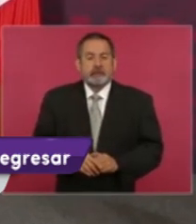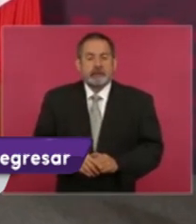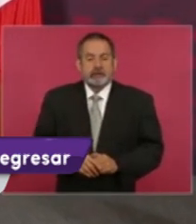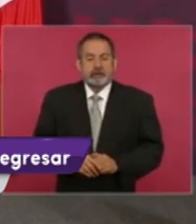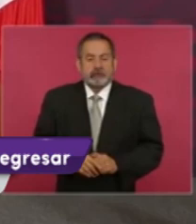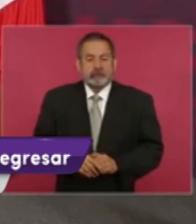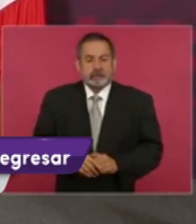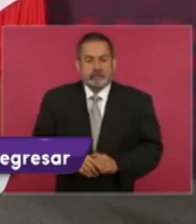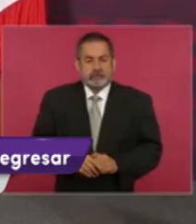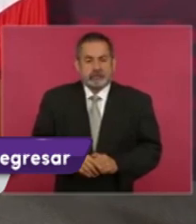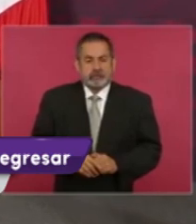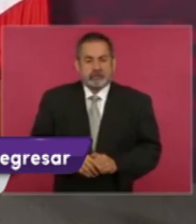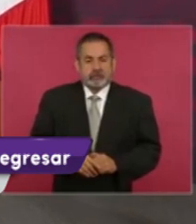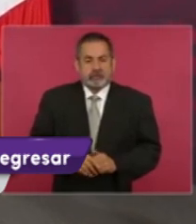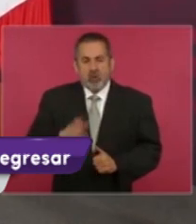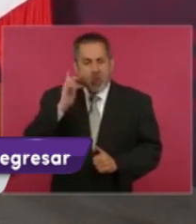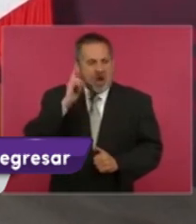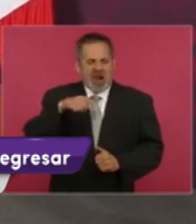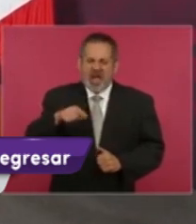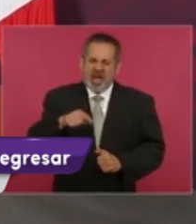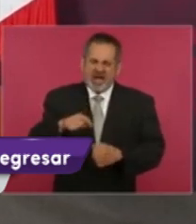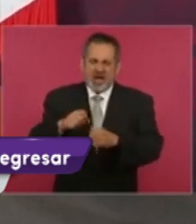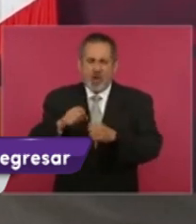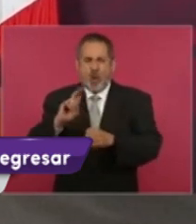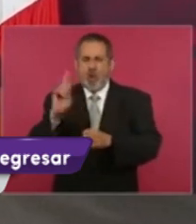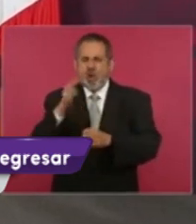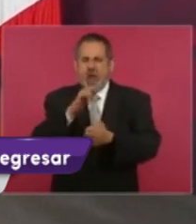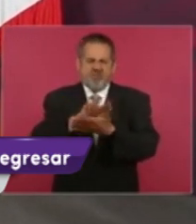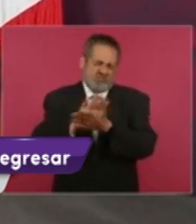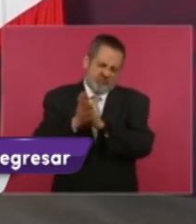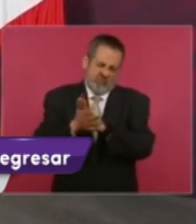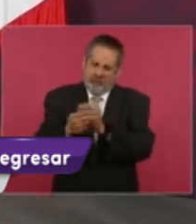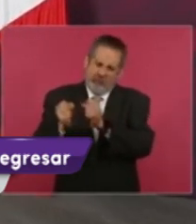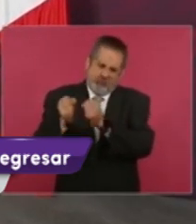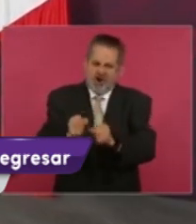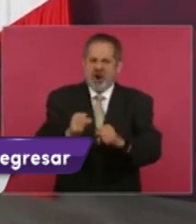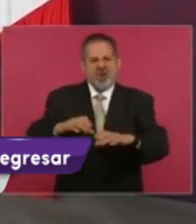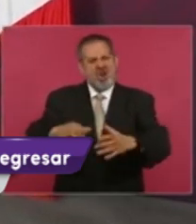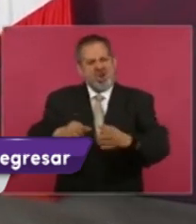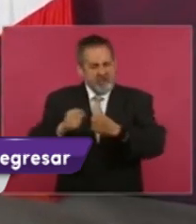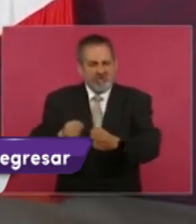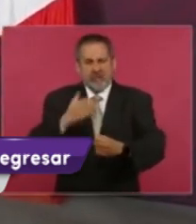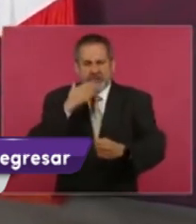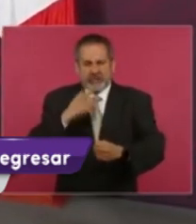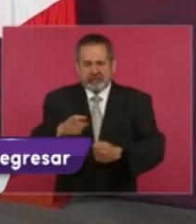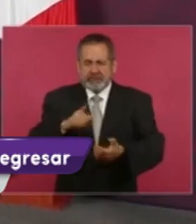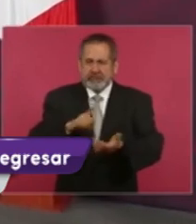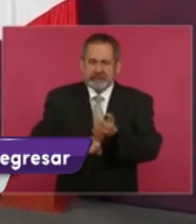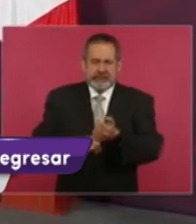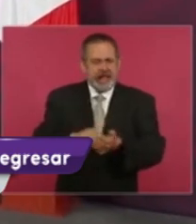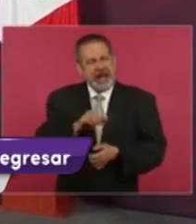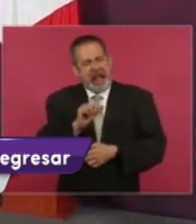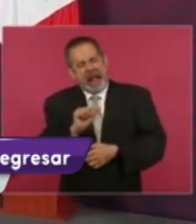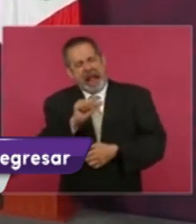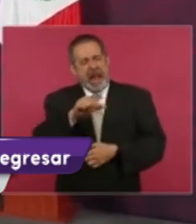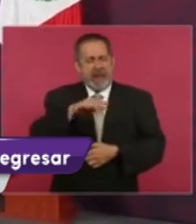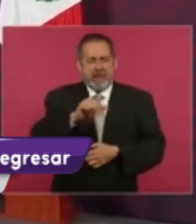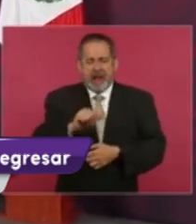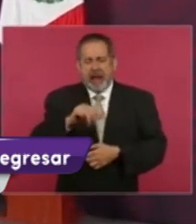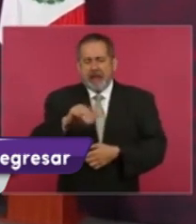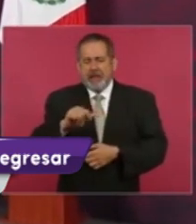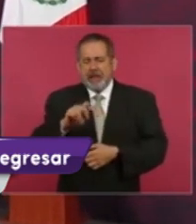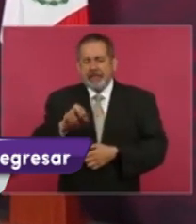manera preferente a los actuales concesionarios de vías férreas a sumarse a este esfuerzo de devolver el servicio de pasajeros a partir de